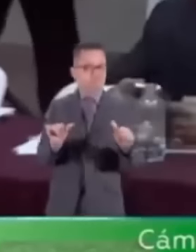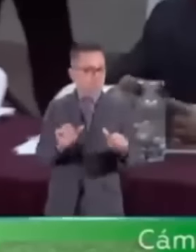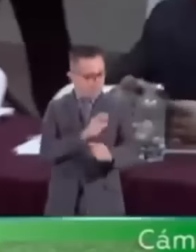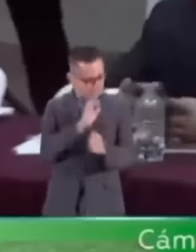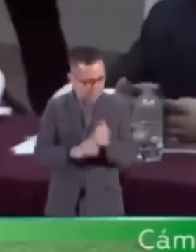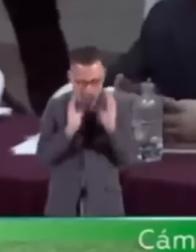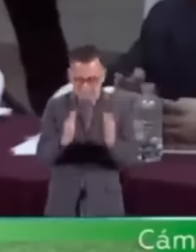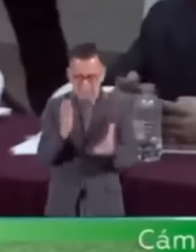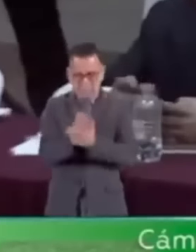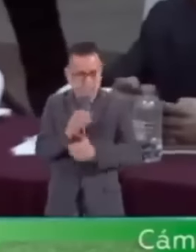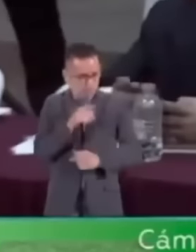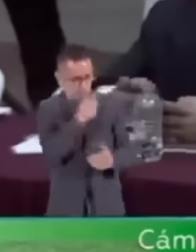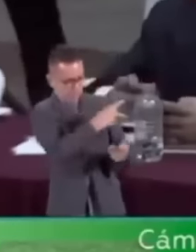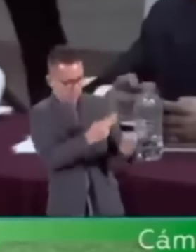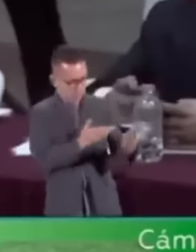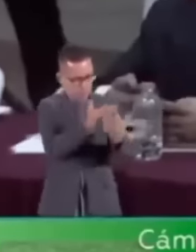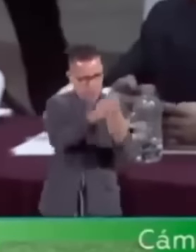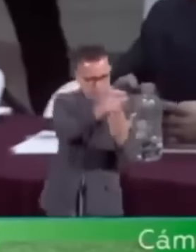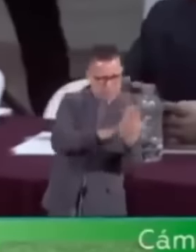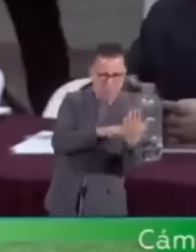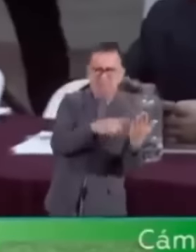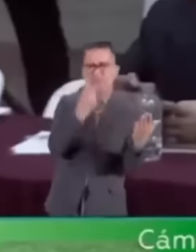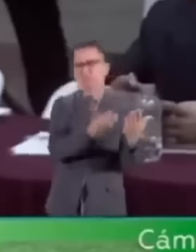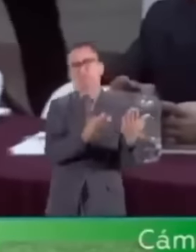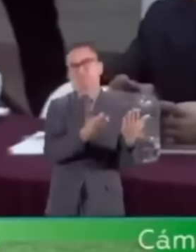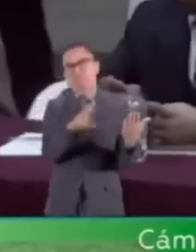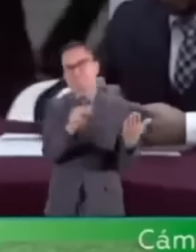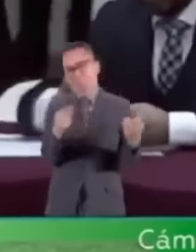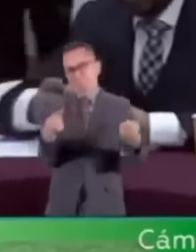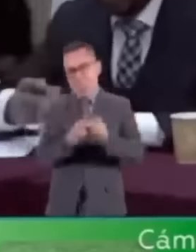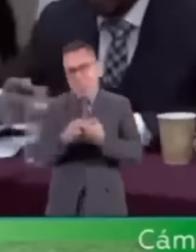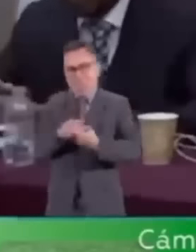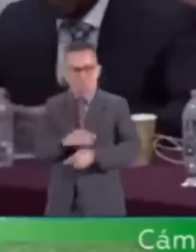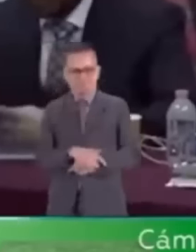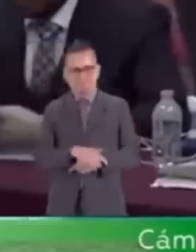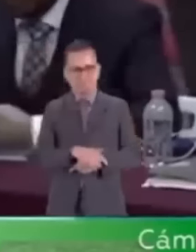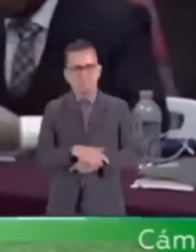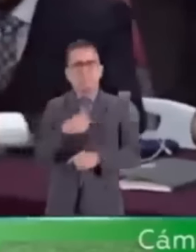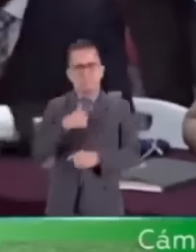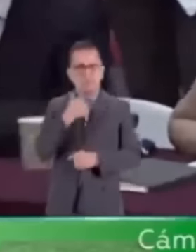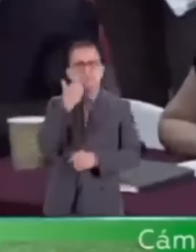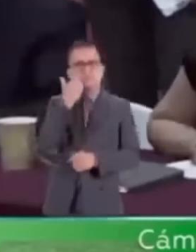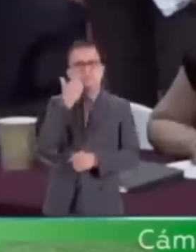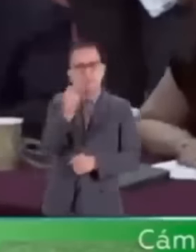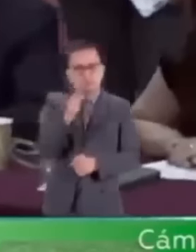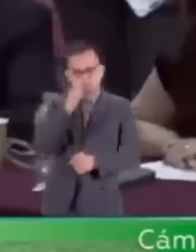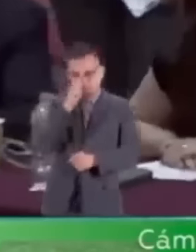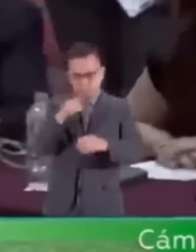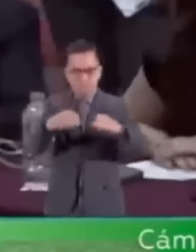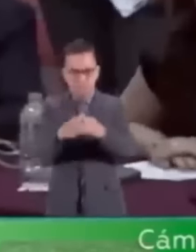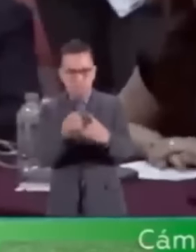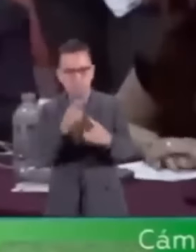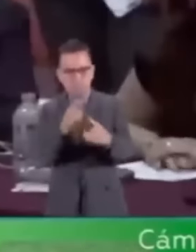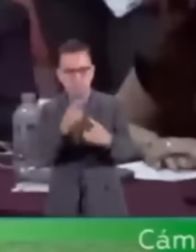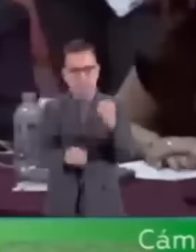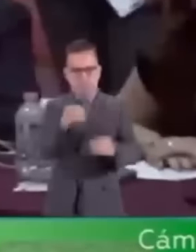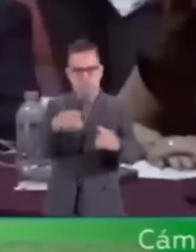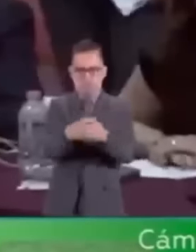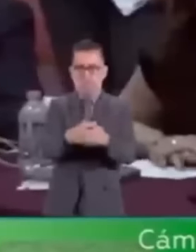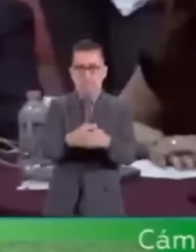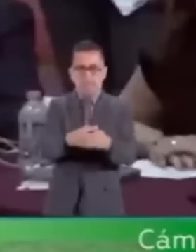aquí ustedes en su movimiento. También quiero que haya un Poder Judicial sin